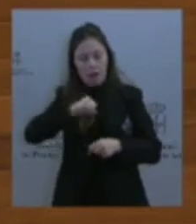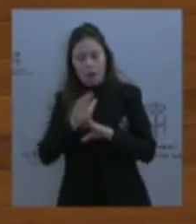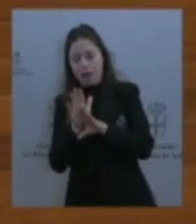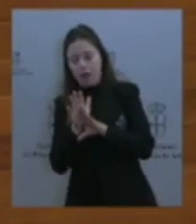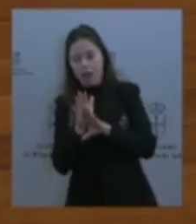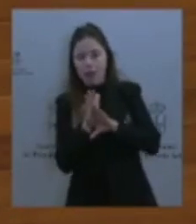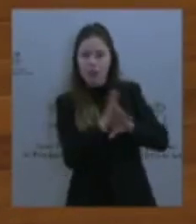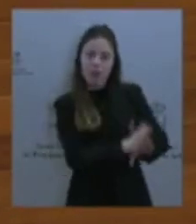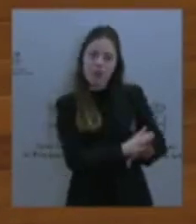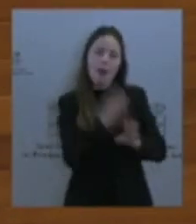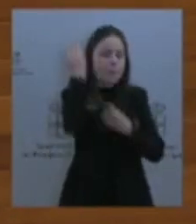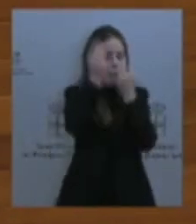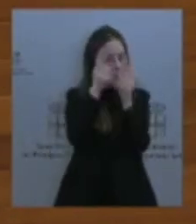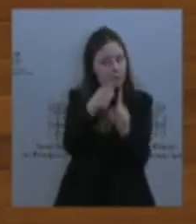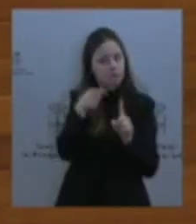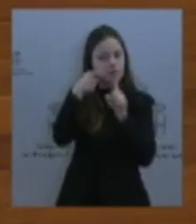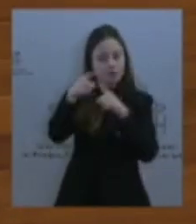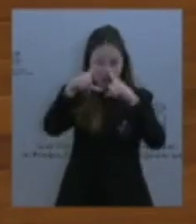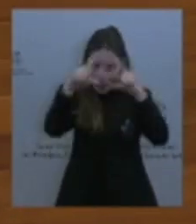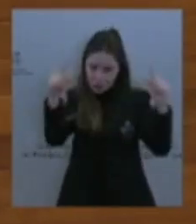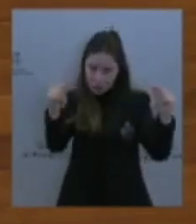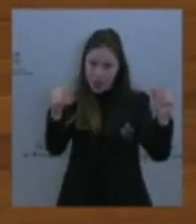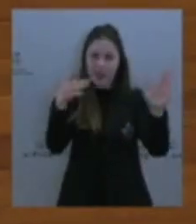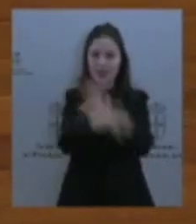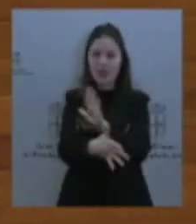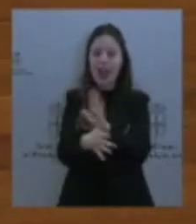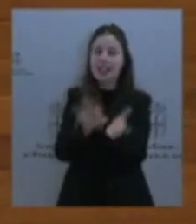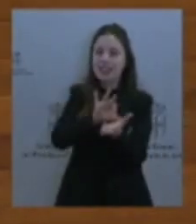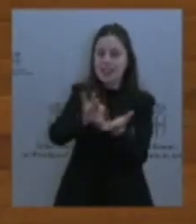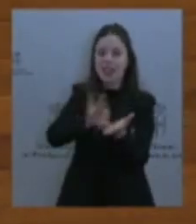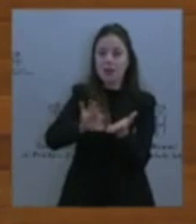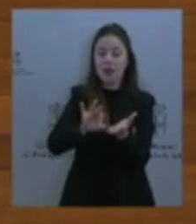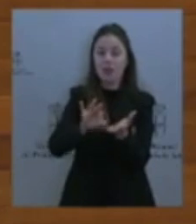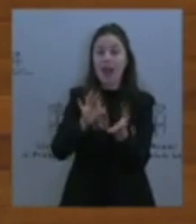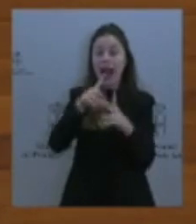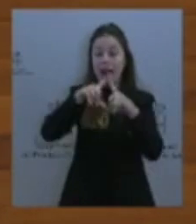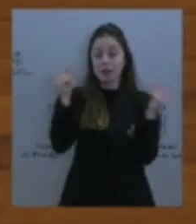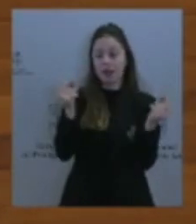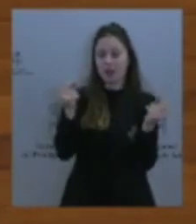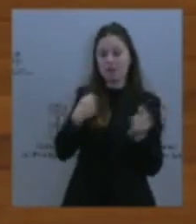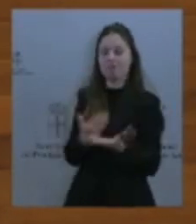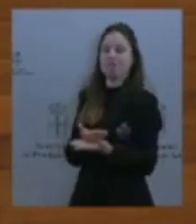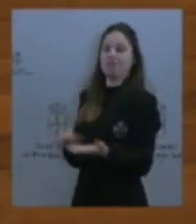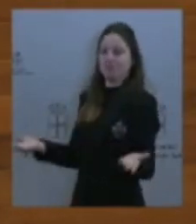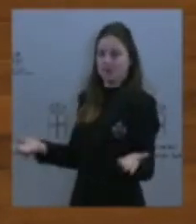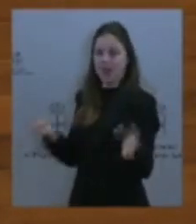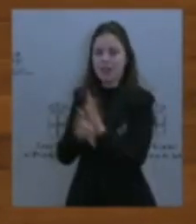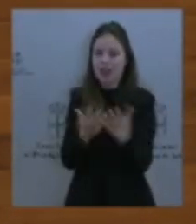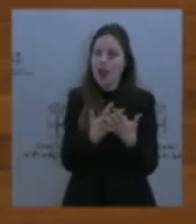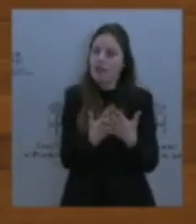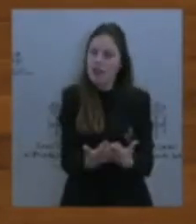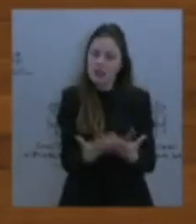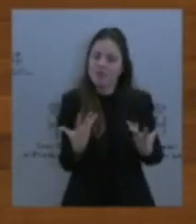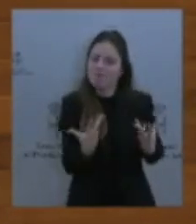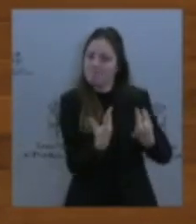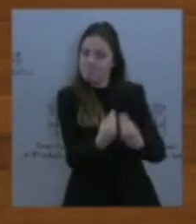Asturias y ponernos al servicio de Asturias. Y el momento de sumar voluntades con generosidad y devolver a la ciudadanía